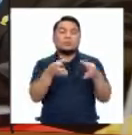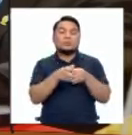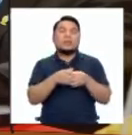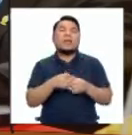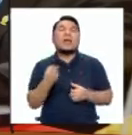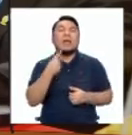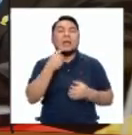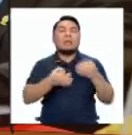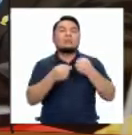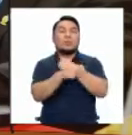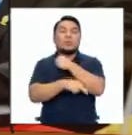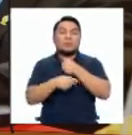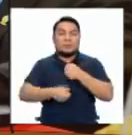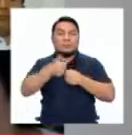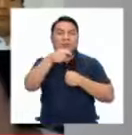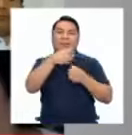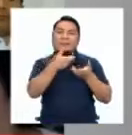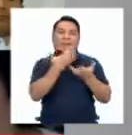de la Magistratura.